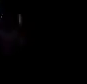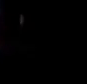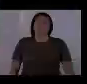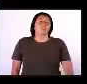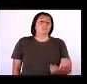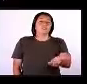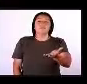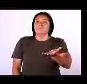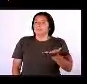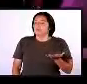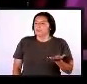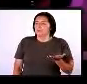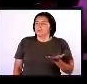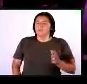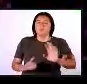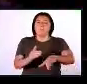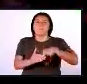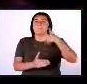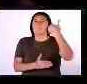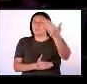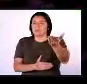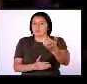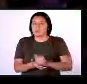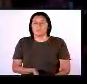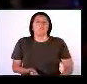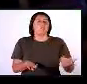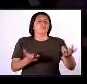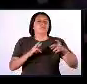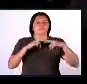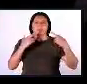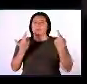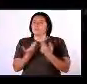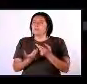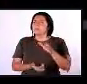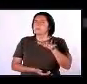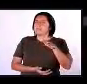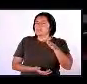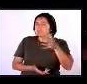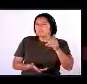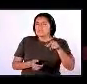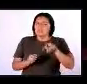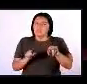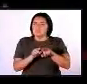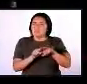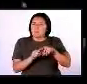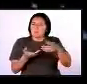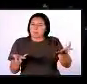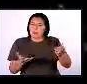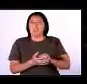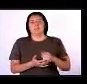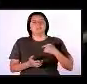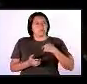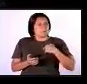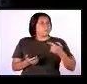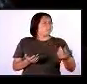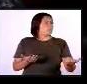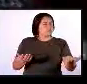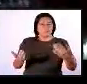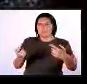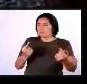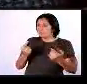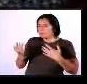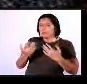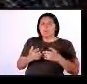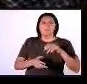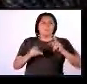Fiorenza! Hago extensiva la invitación para un próximo evento que vamos a hacer más o menos en la misma línea. Me he rodeado de gente